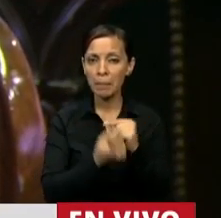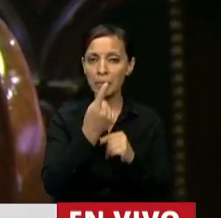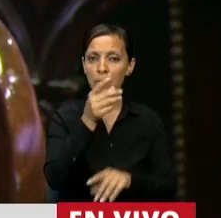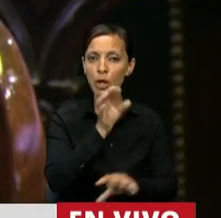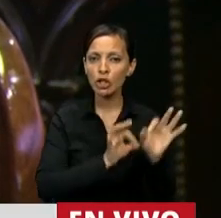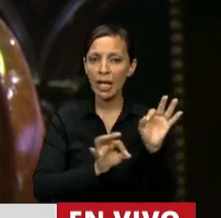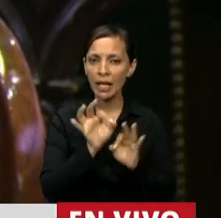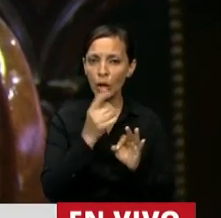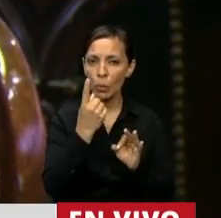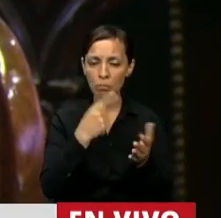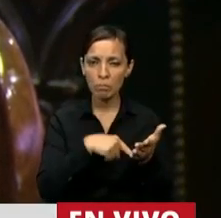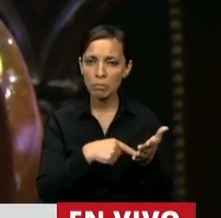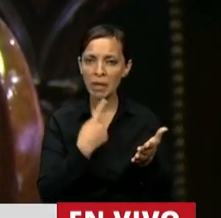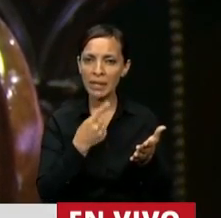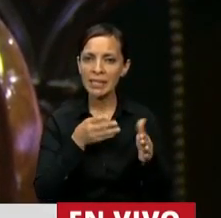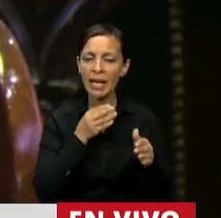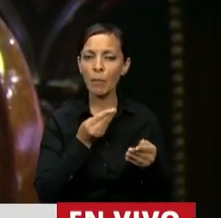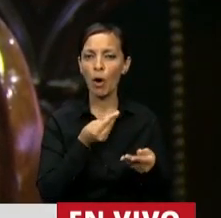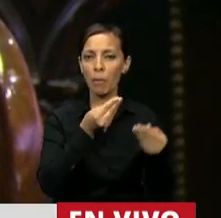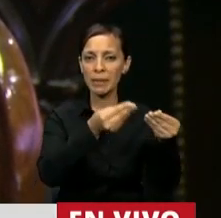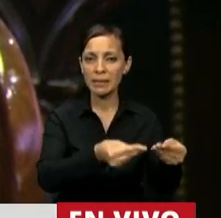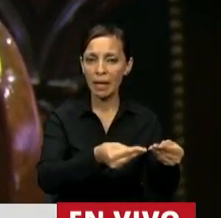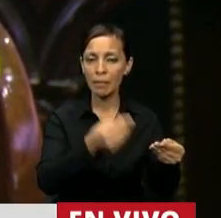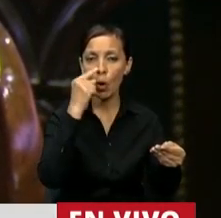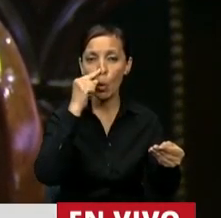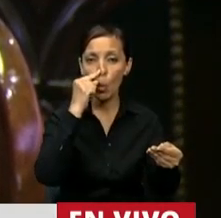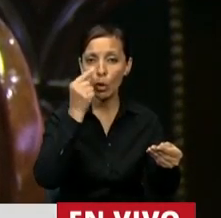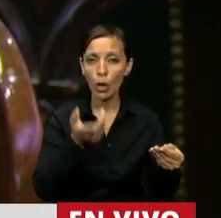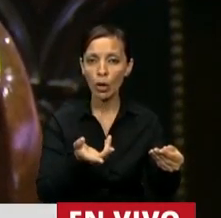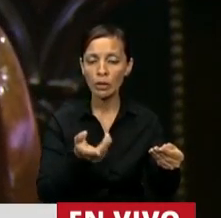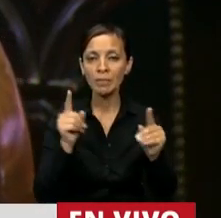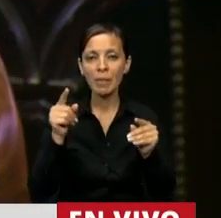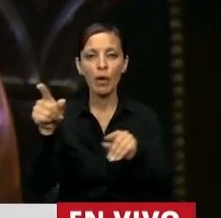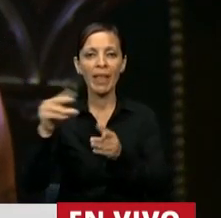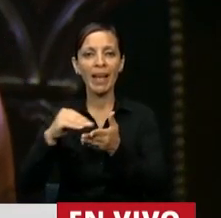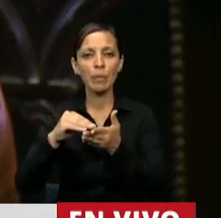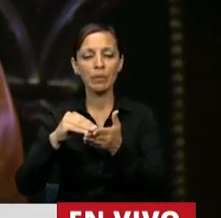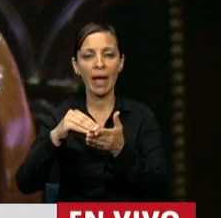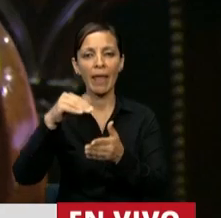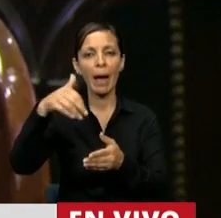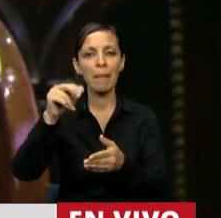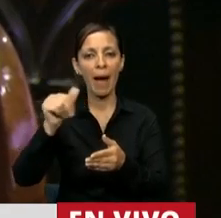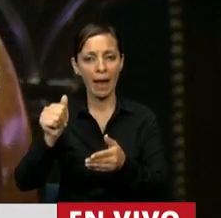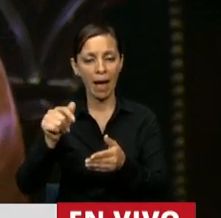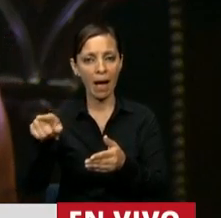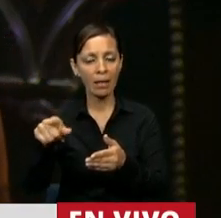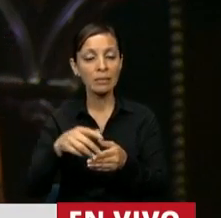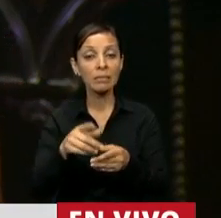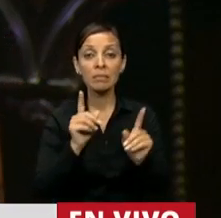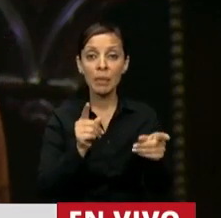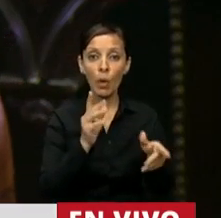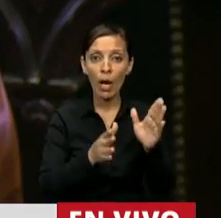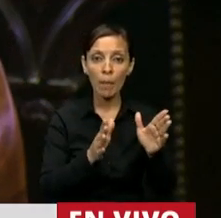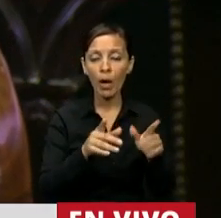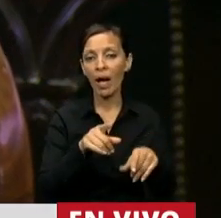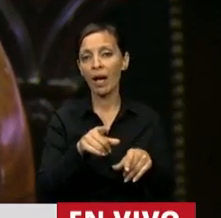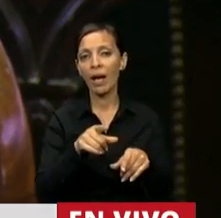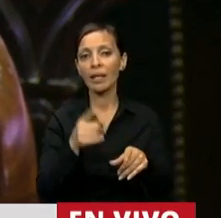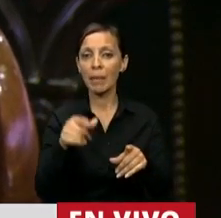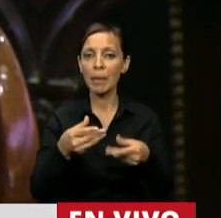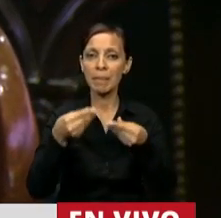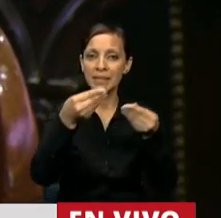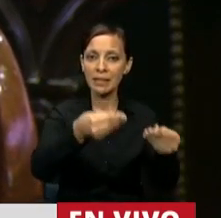proyectos que mencioné recién había ingresado, en junio, el de la diputada Mara Brauer. En una época similar ingresó el